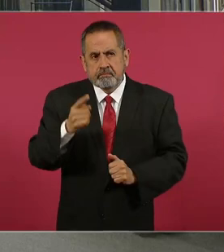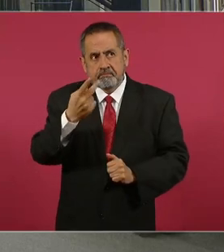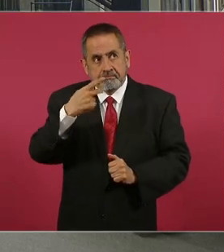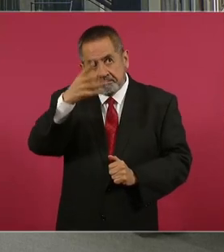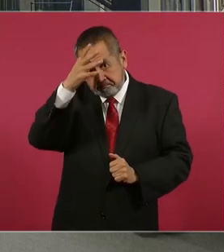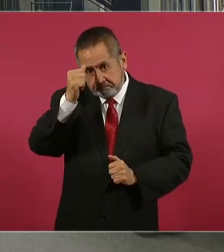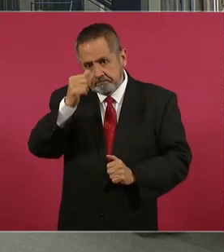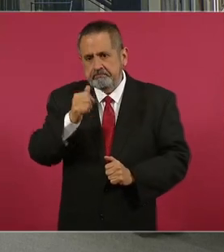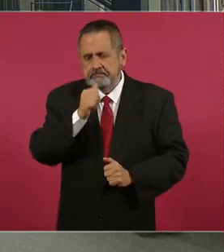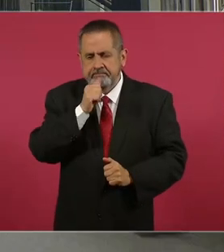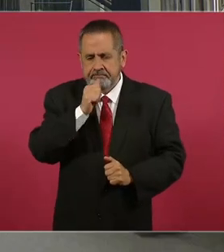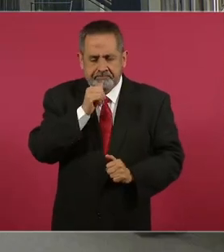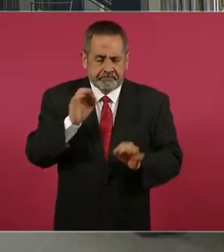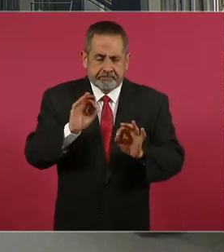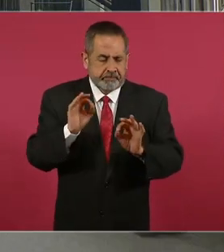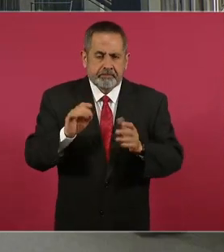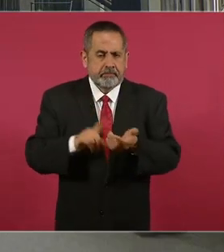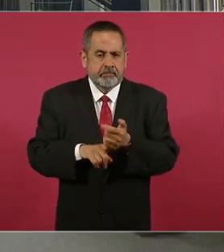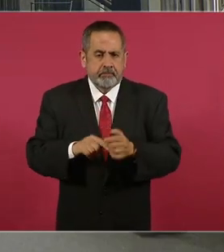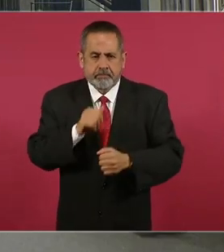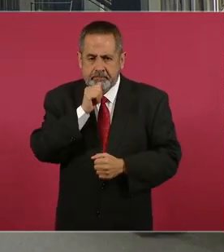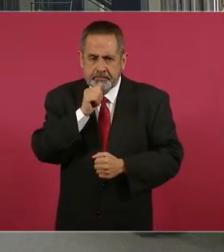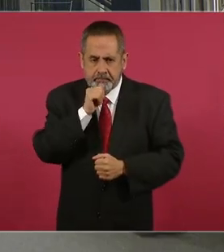acuerdo para la reunión